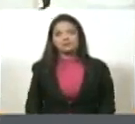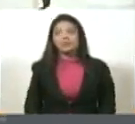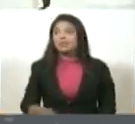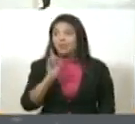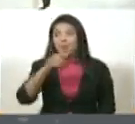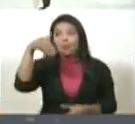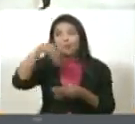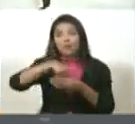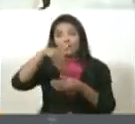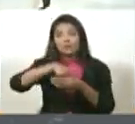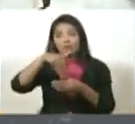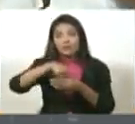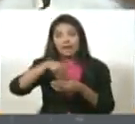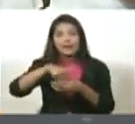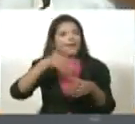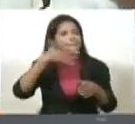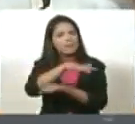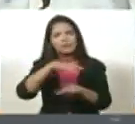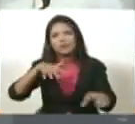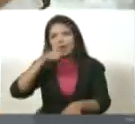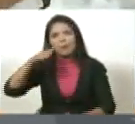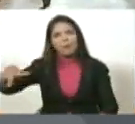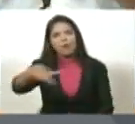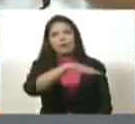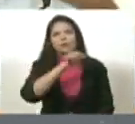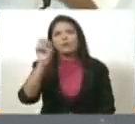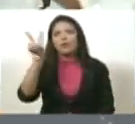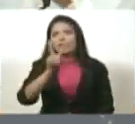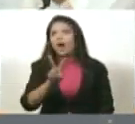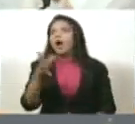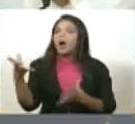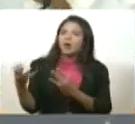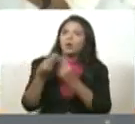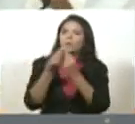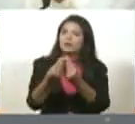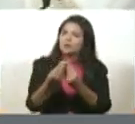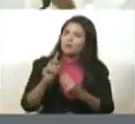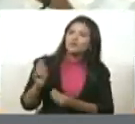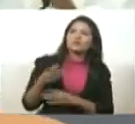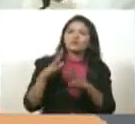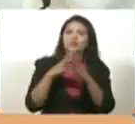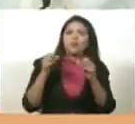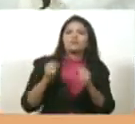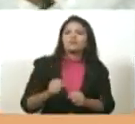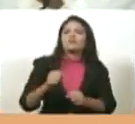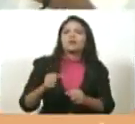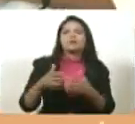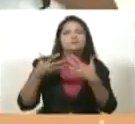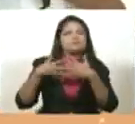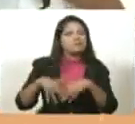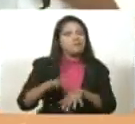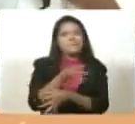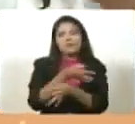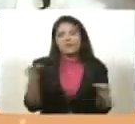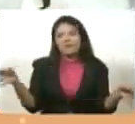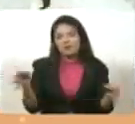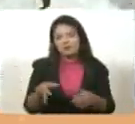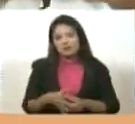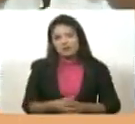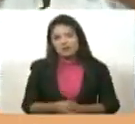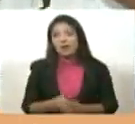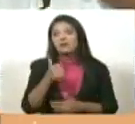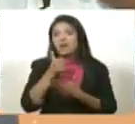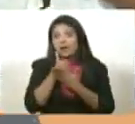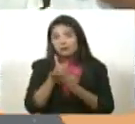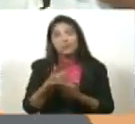votar la gran mayoría del pueblo venezolano. Acompañemos ese ánimo con una estructura, con una maquinaria perfecta, que ayude